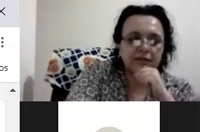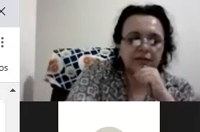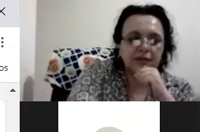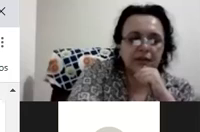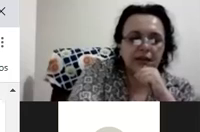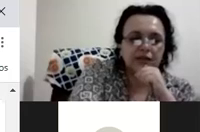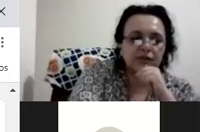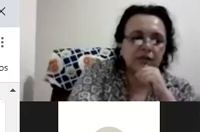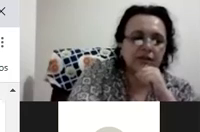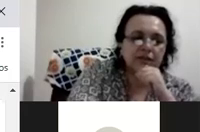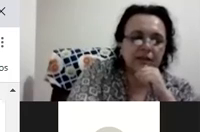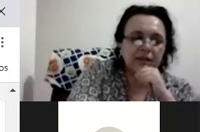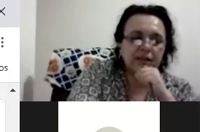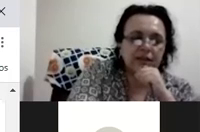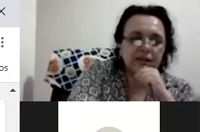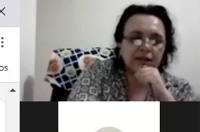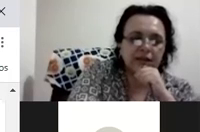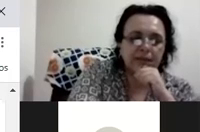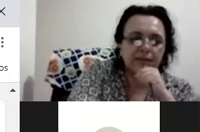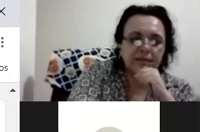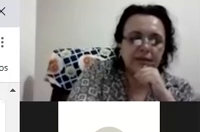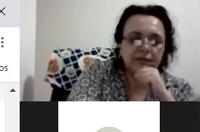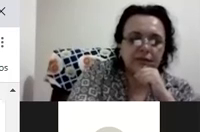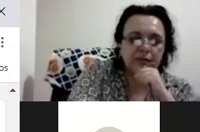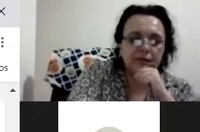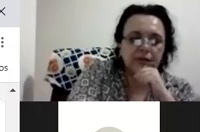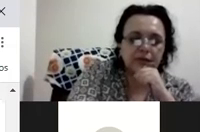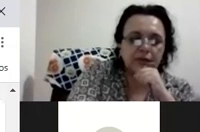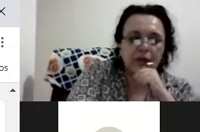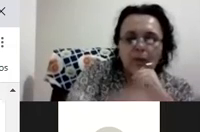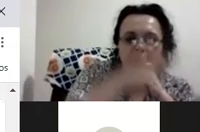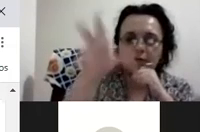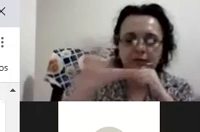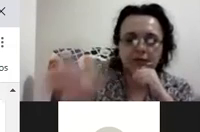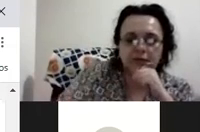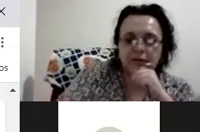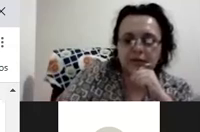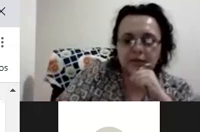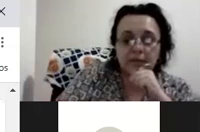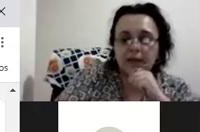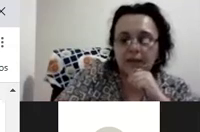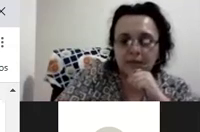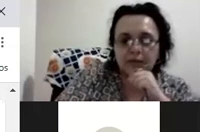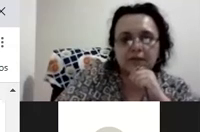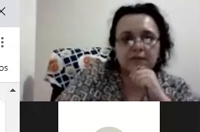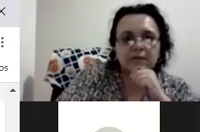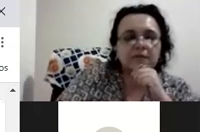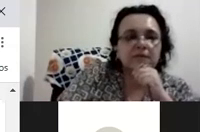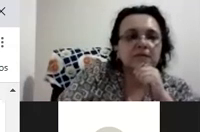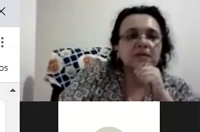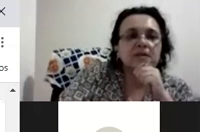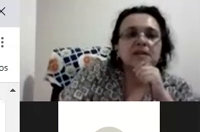computadoras y hay zonas así de esparcimiento y de juegos y cosas así, bien